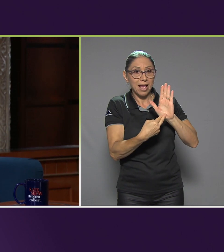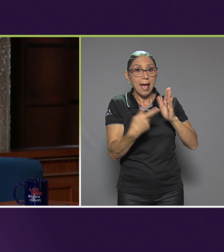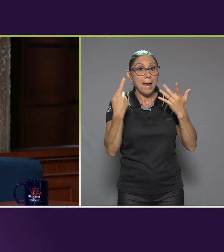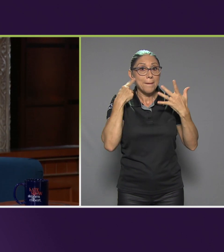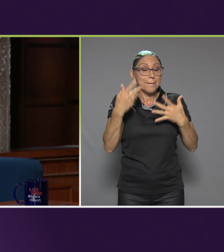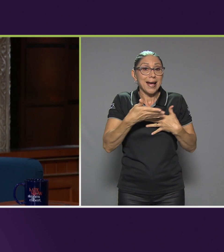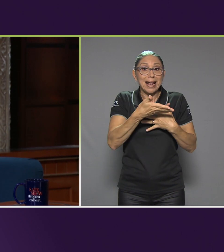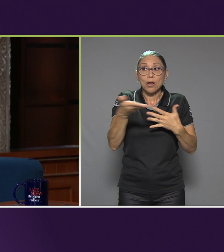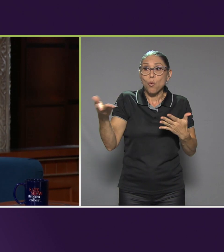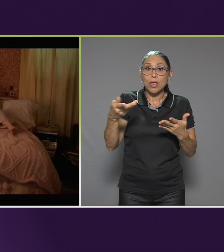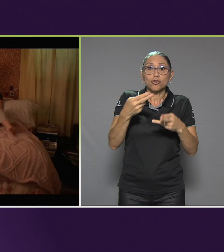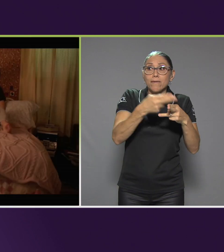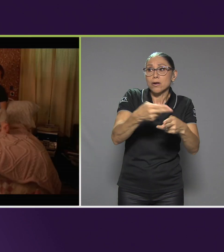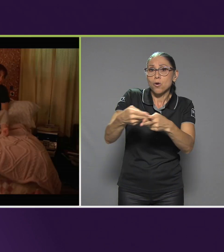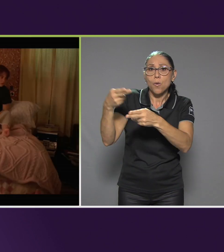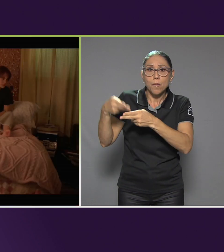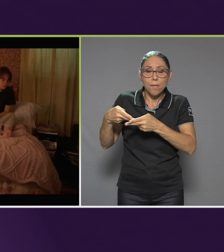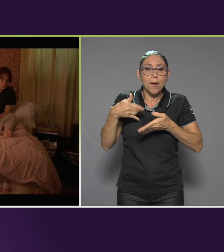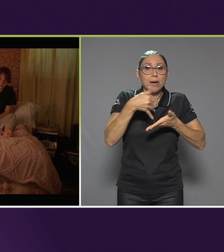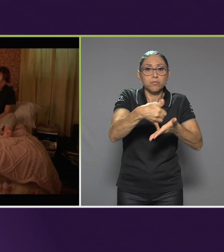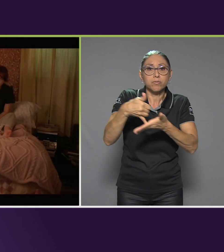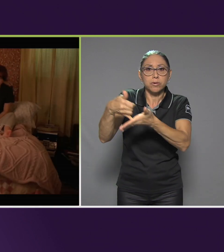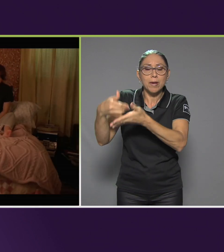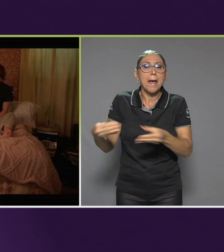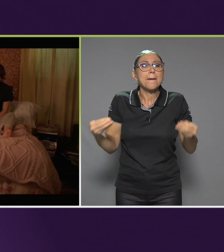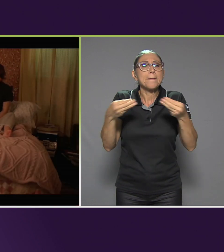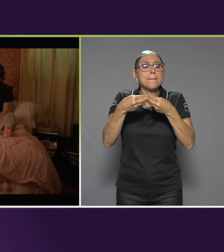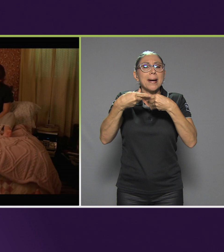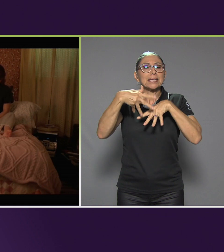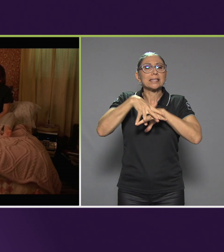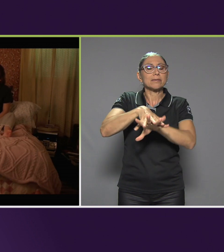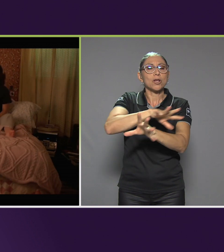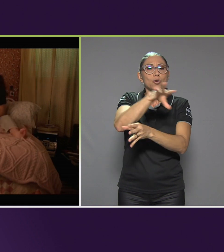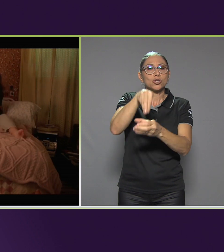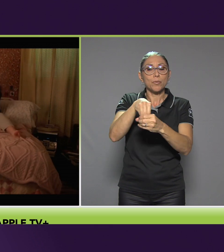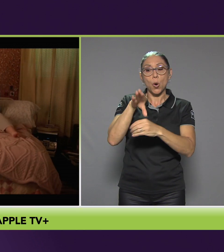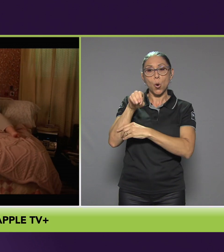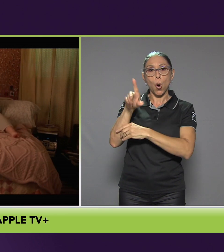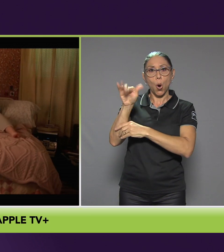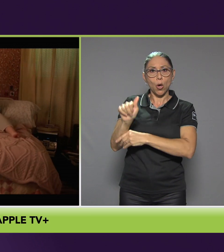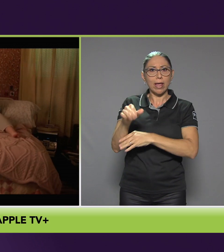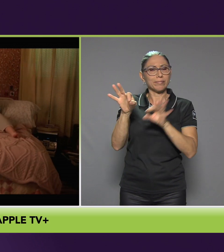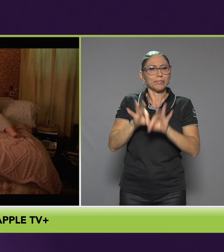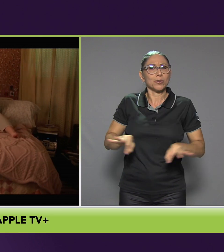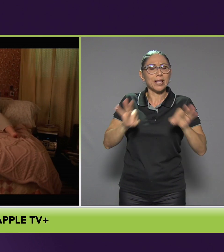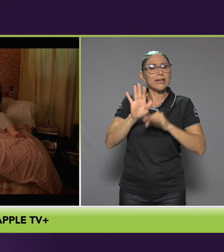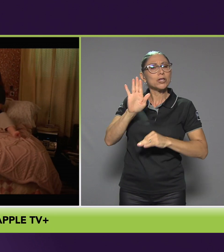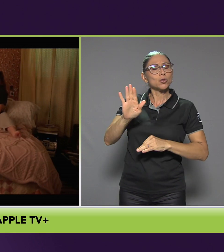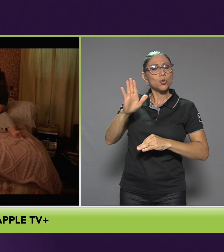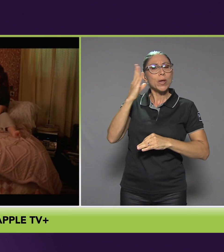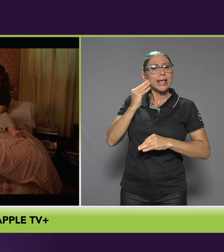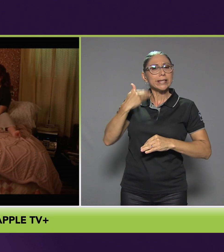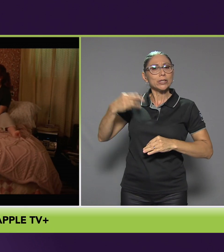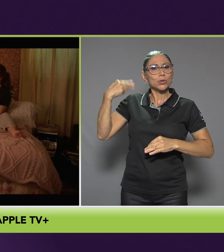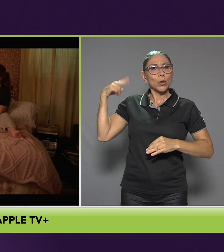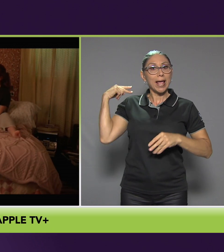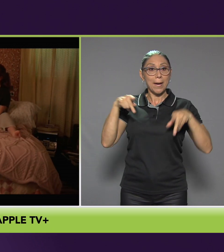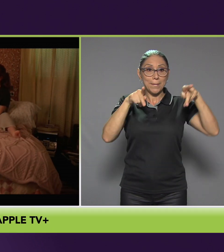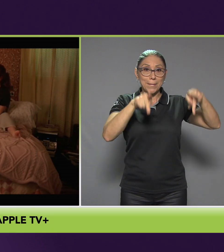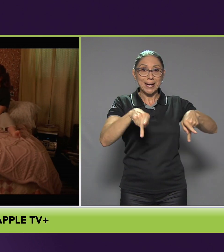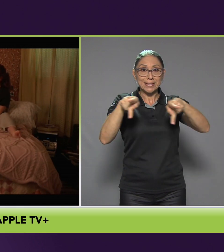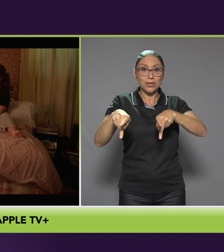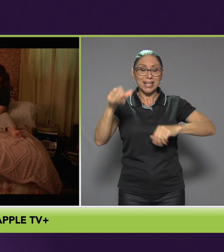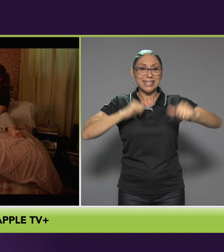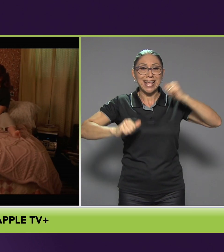de las nominaciones y premiaciones. CODA se destaca por su historia, sus personajes y sus actores elegidos.